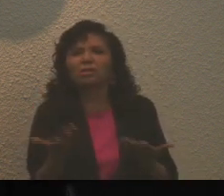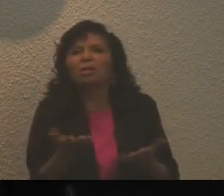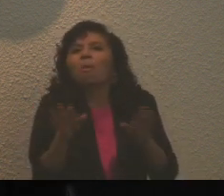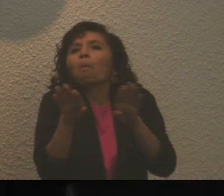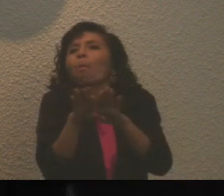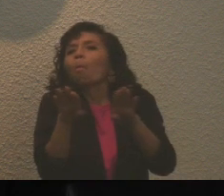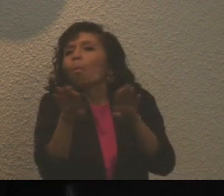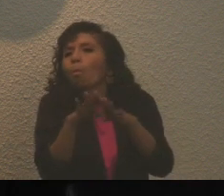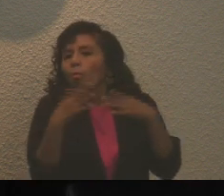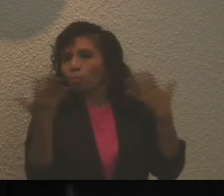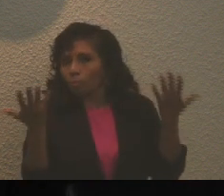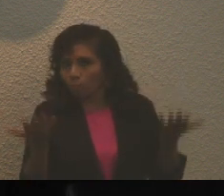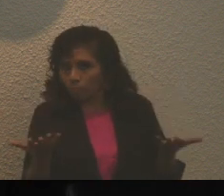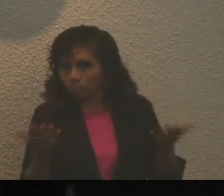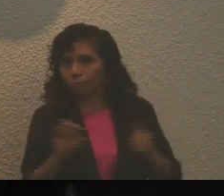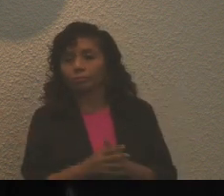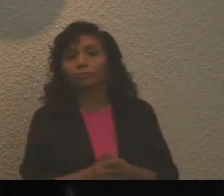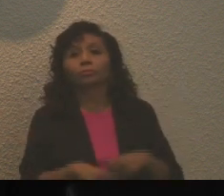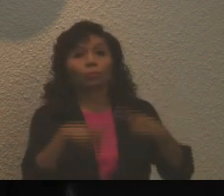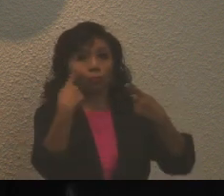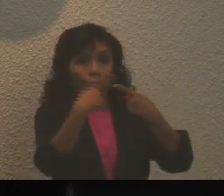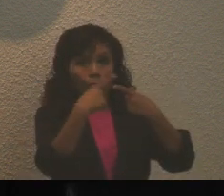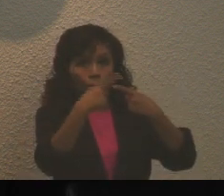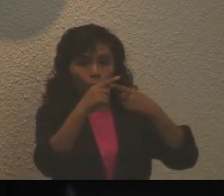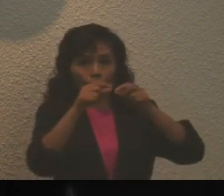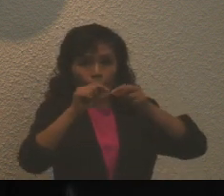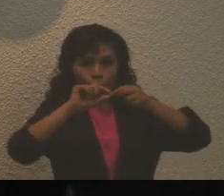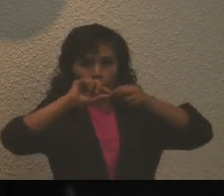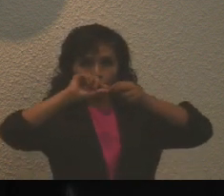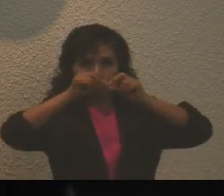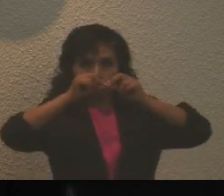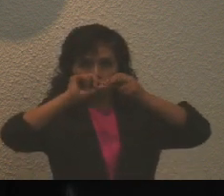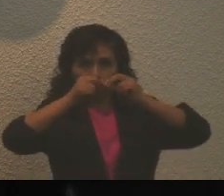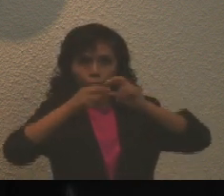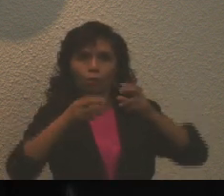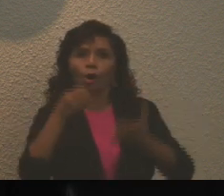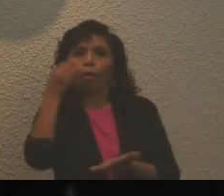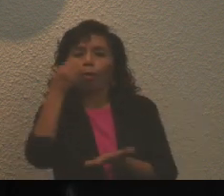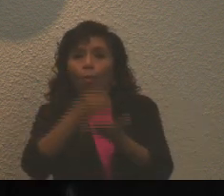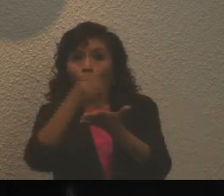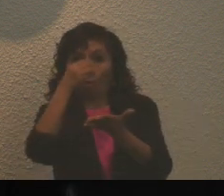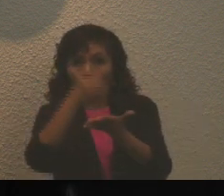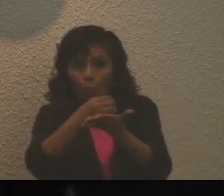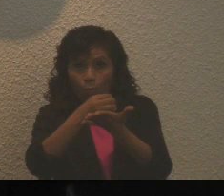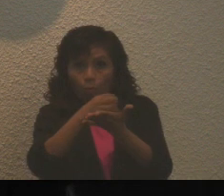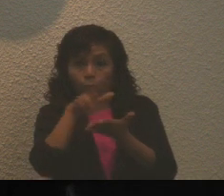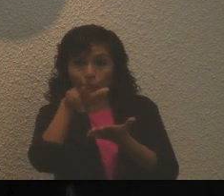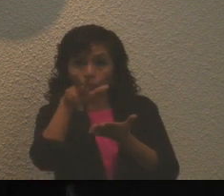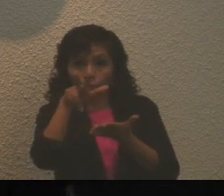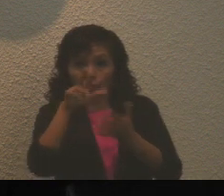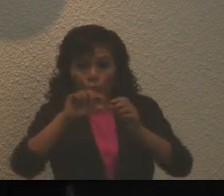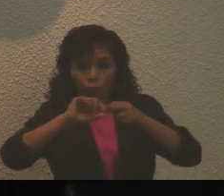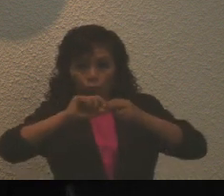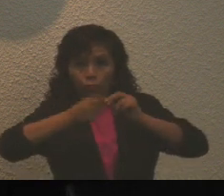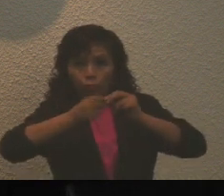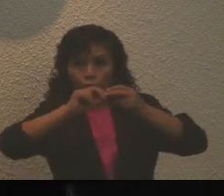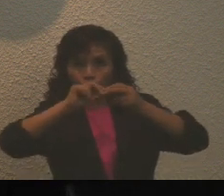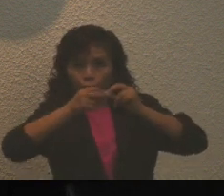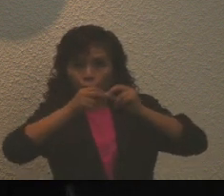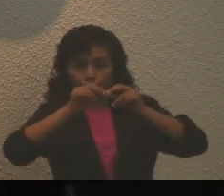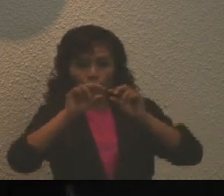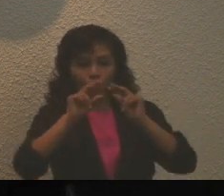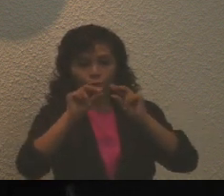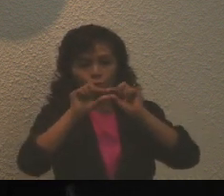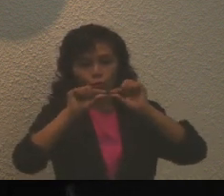características. Broche de oro de 18 kilates de seguro de alfiler con soporte de